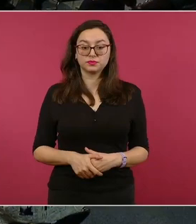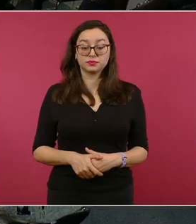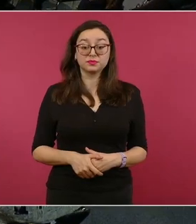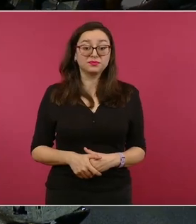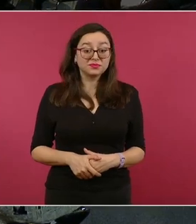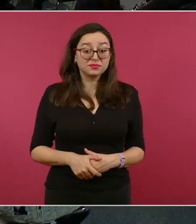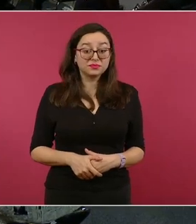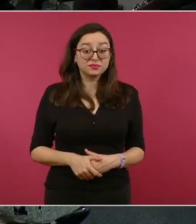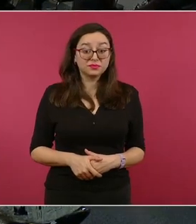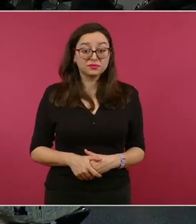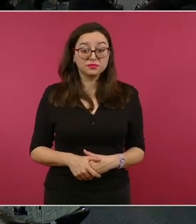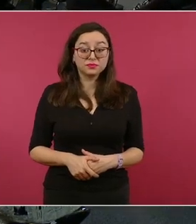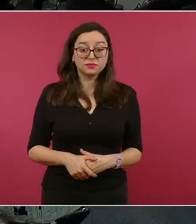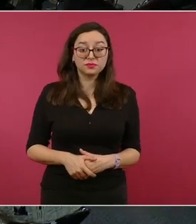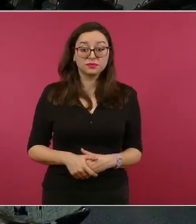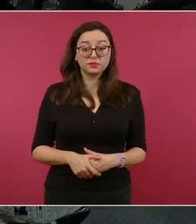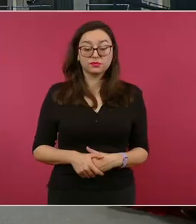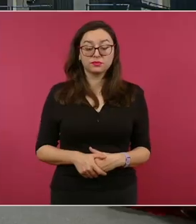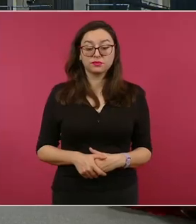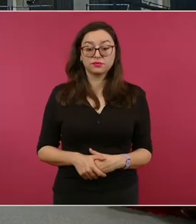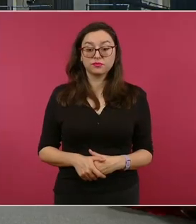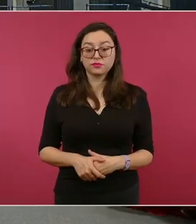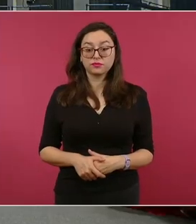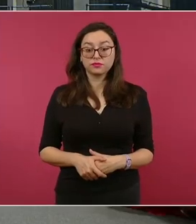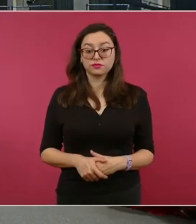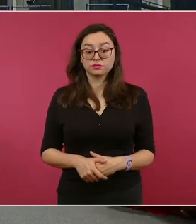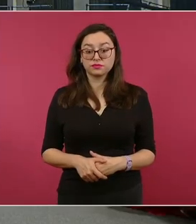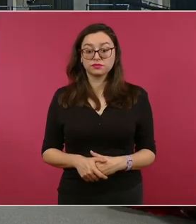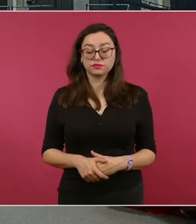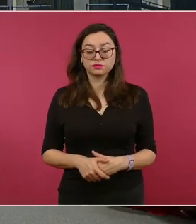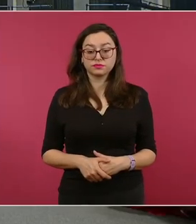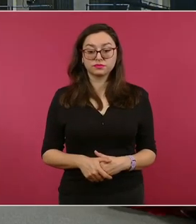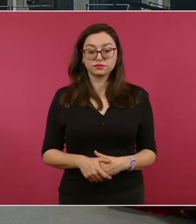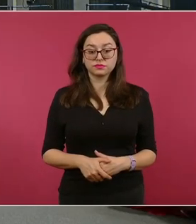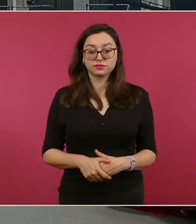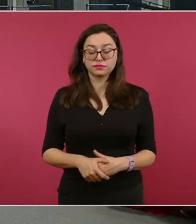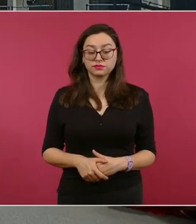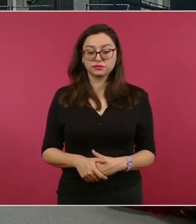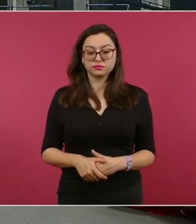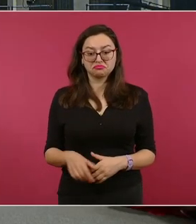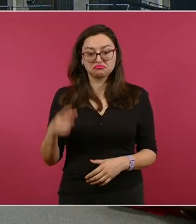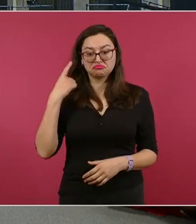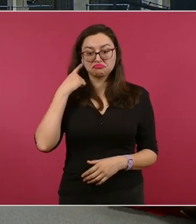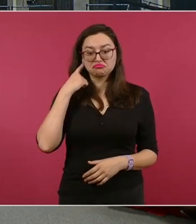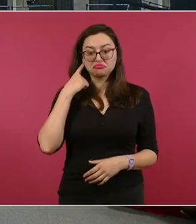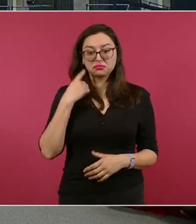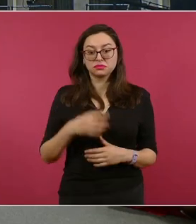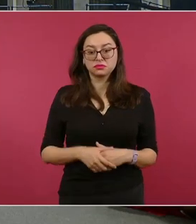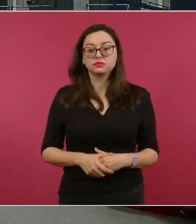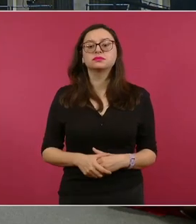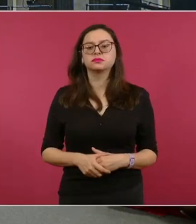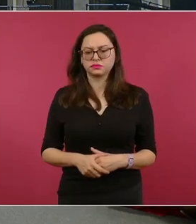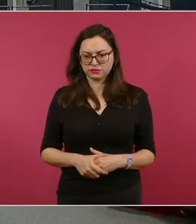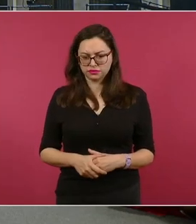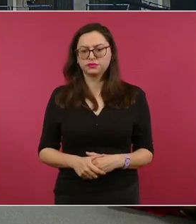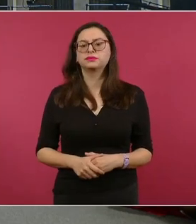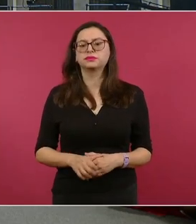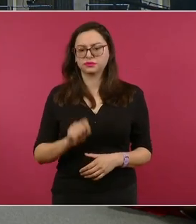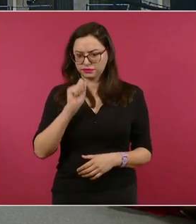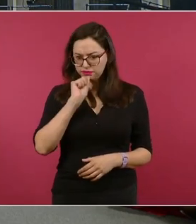¿Sobre qué? El asilo que han pedido Estados Unidos. Los que mexicanos que han pedido asilo a Estados Unidos. Sí, sí,